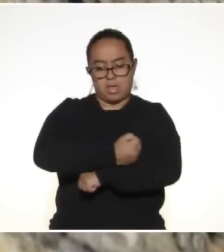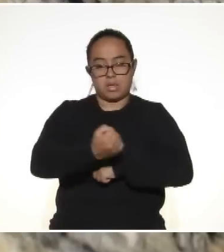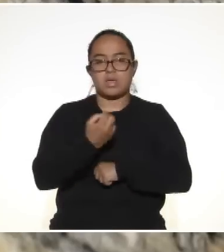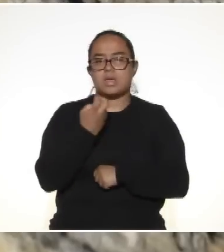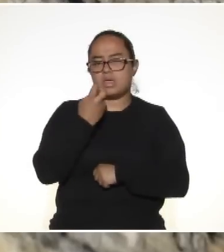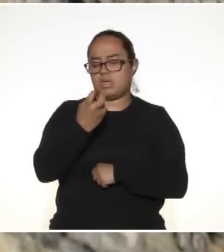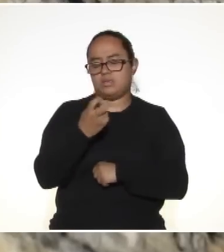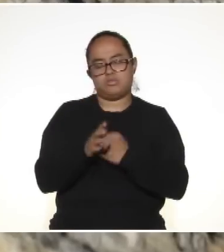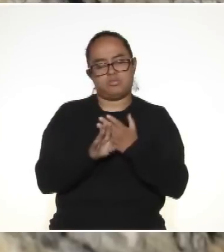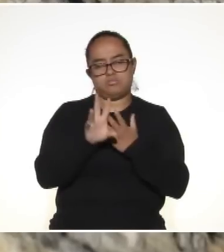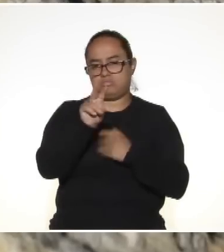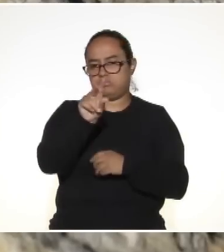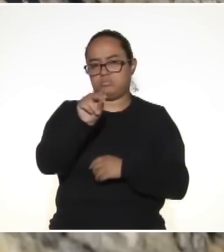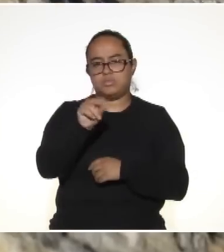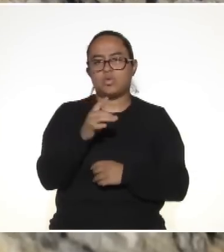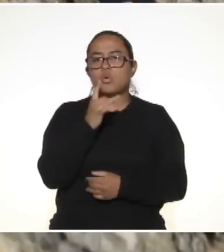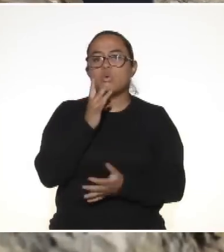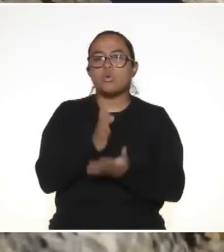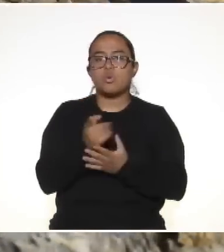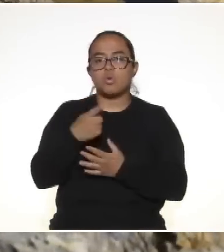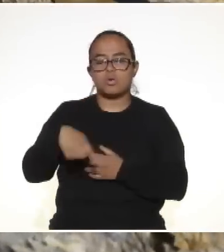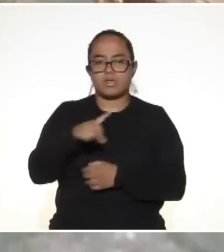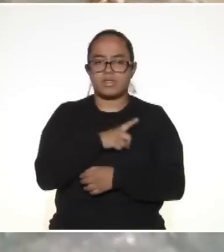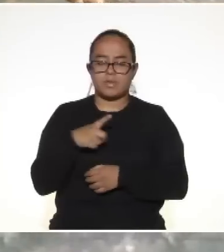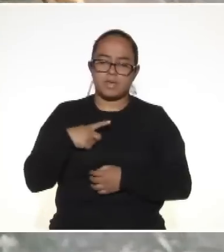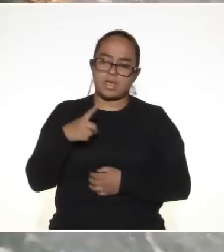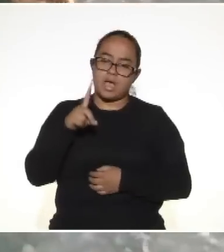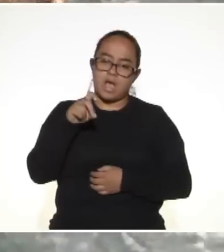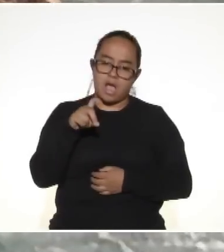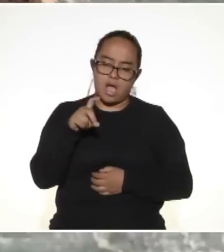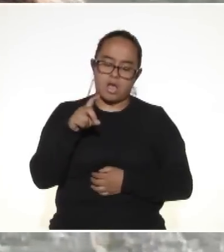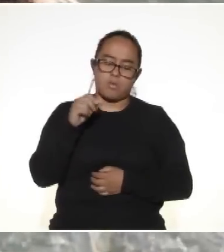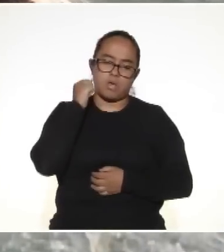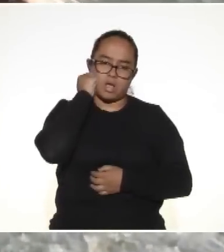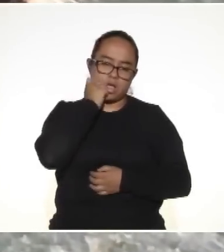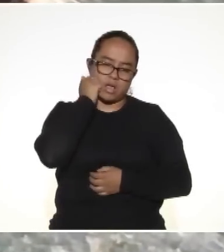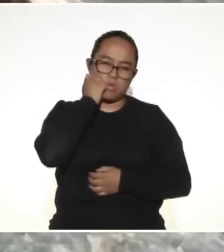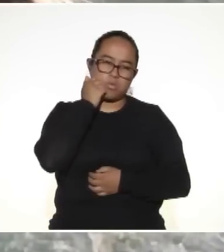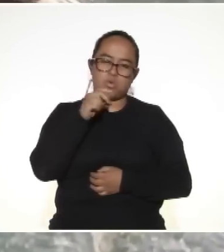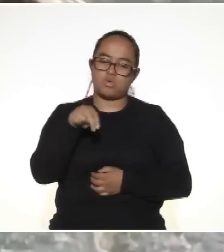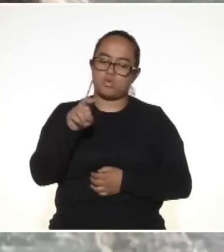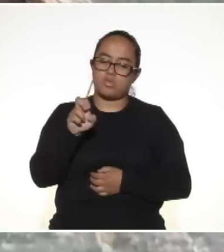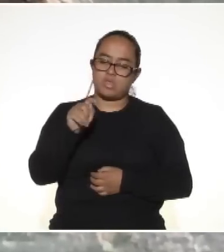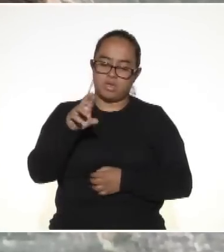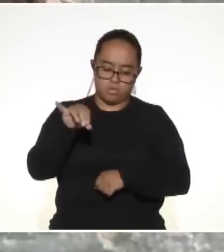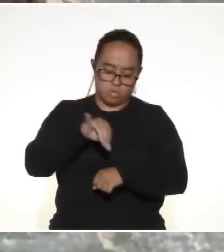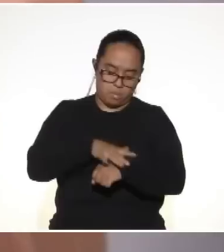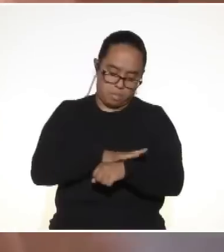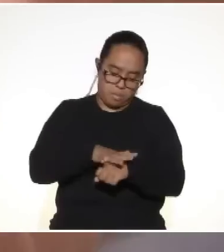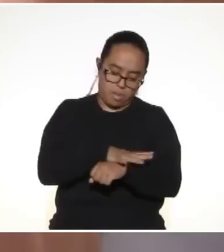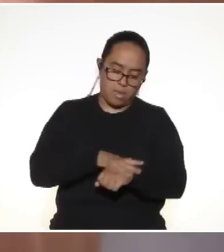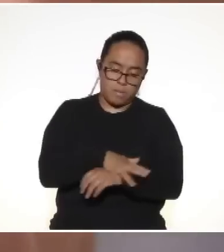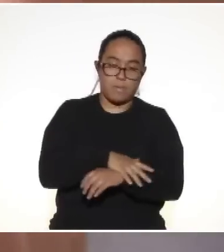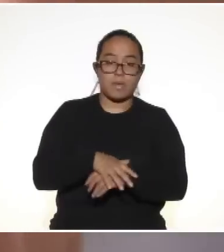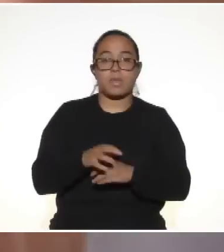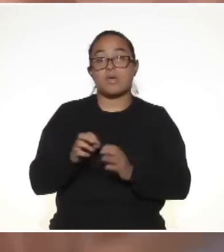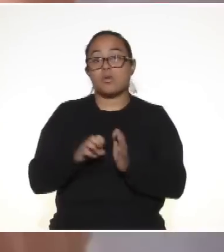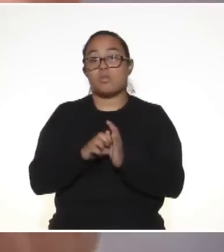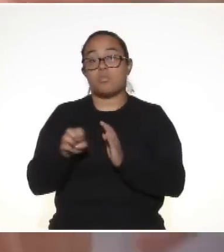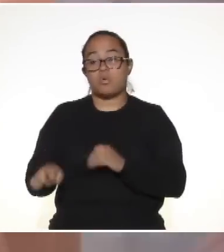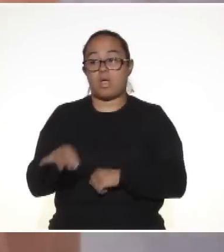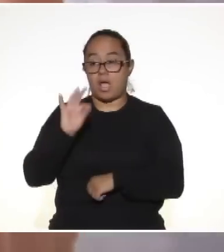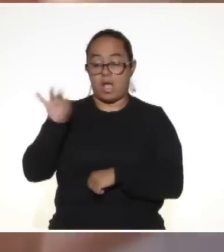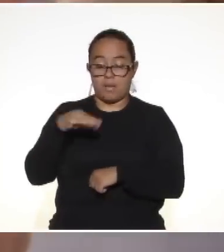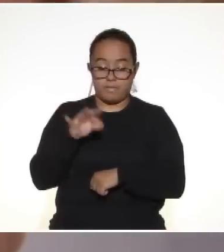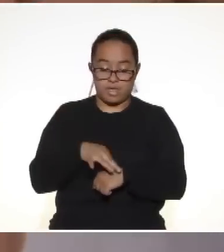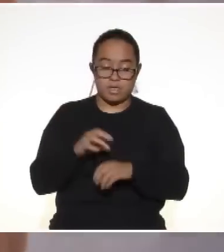esas acciones. Lo único que hay que realizar es lavar con agua y jabón neutro la herida. ¿Qué hacemos si el paciente fue picado por una